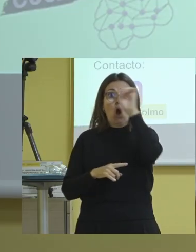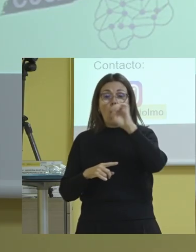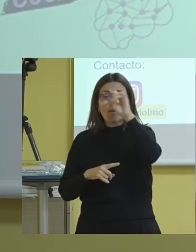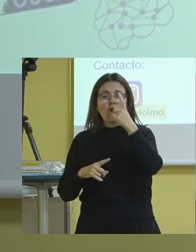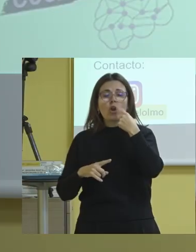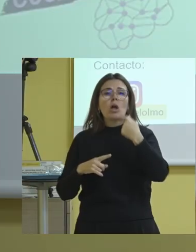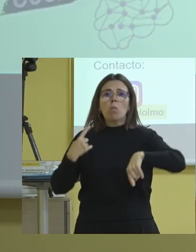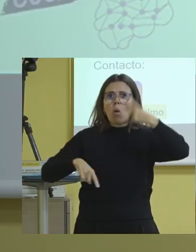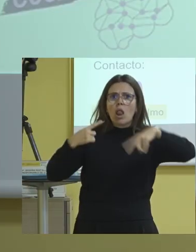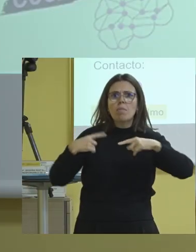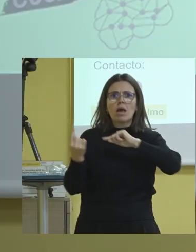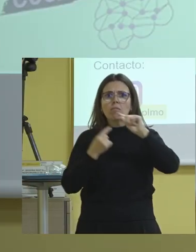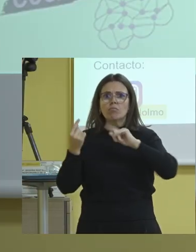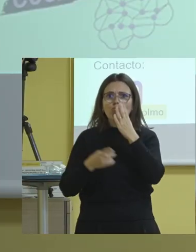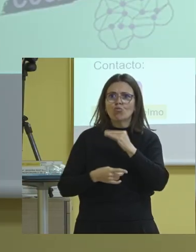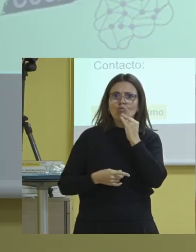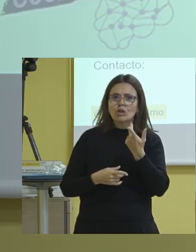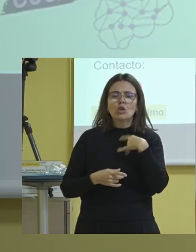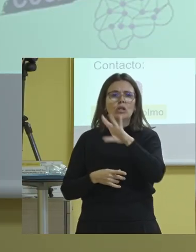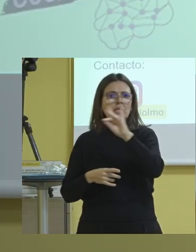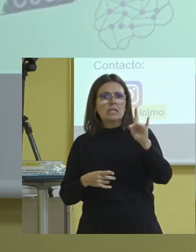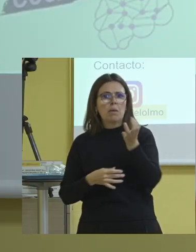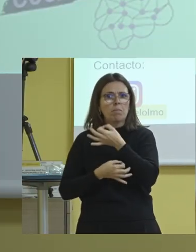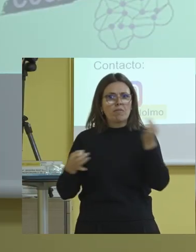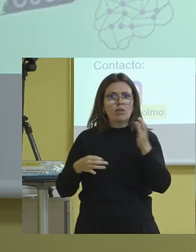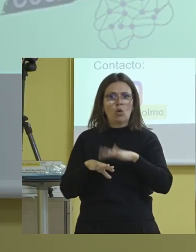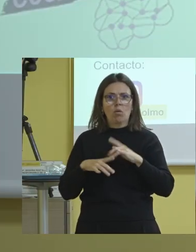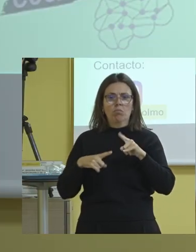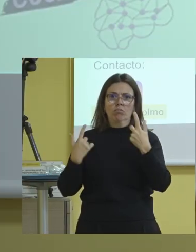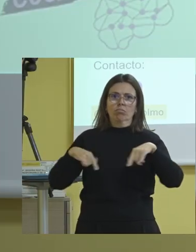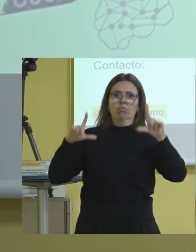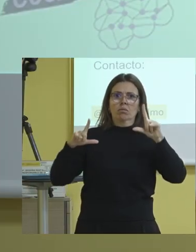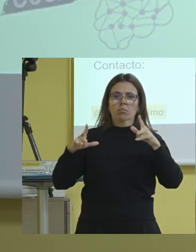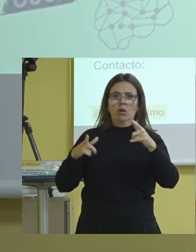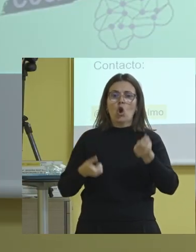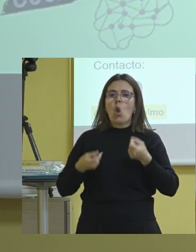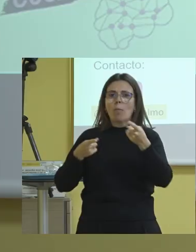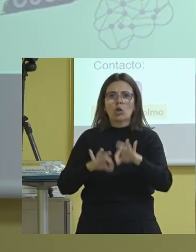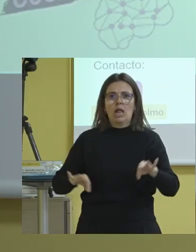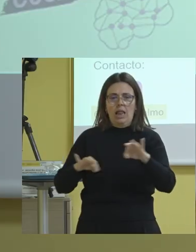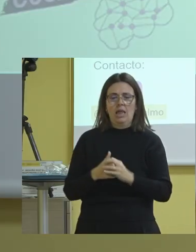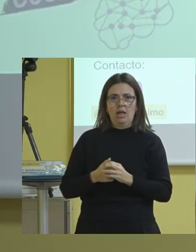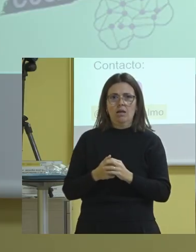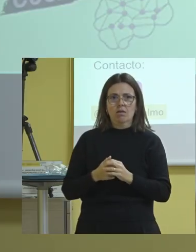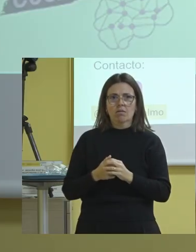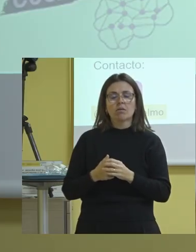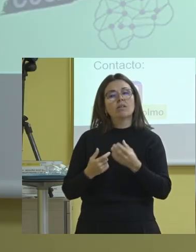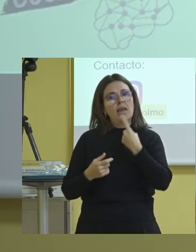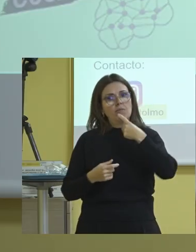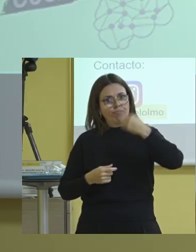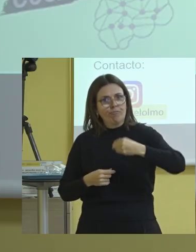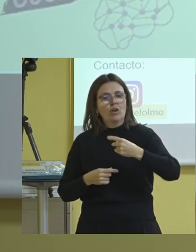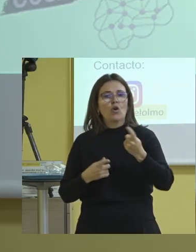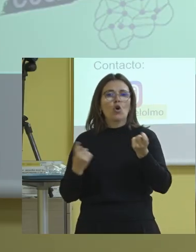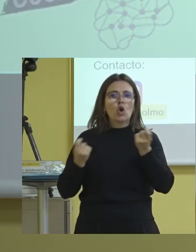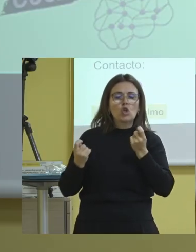sea, muy polémica, muy bonita. Tienes el SARE cogido para ti esta noche, macho, pero de verdad que es que esto no ha puesto nada. Pues sí, eso yo creo que sería bastante bueno regular, que